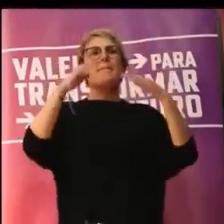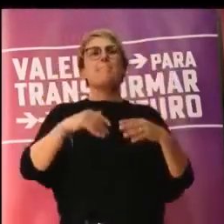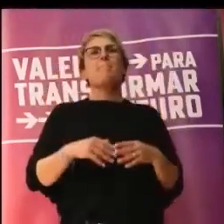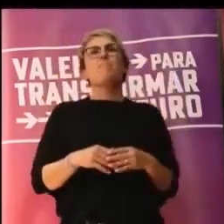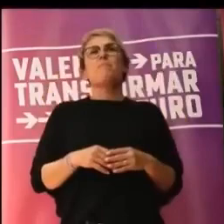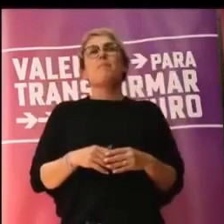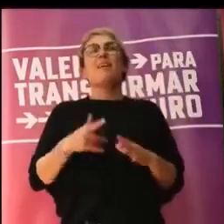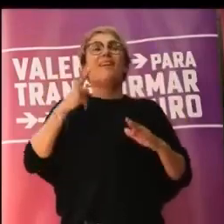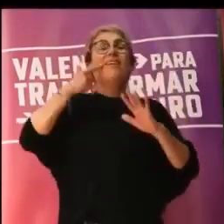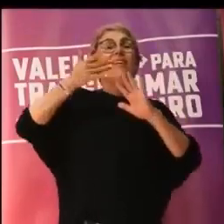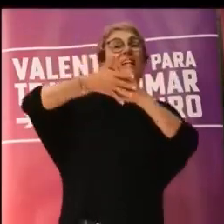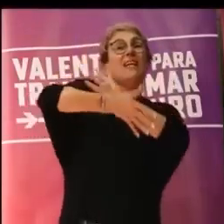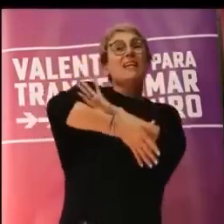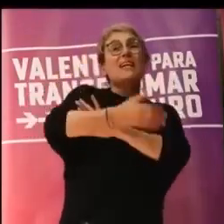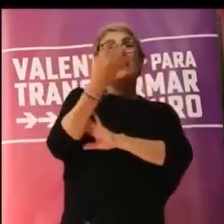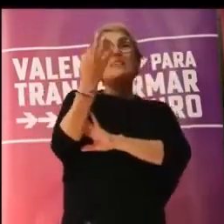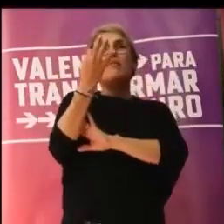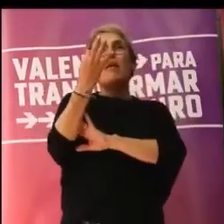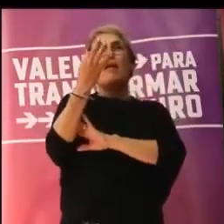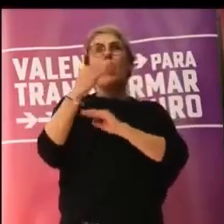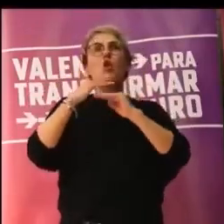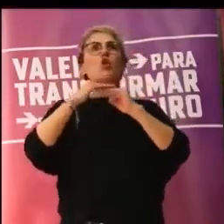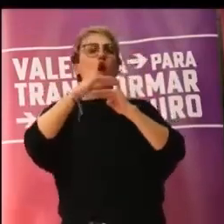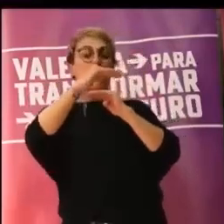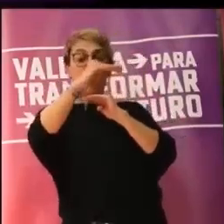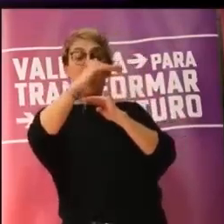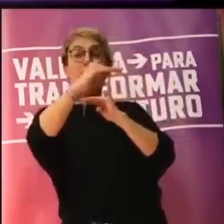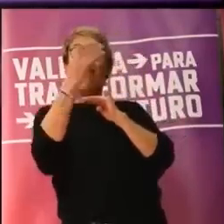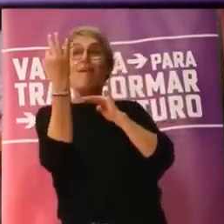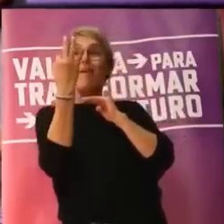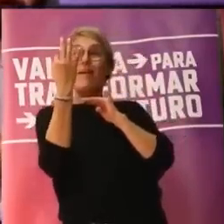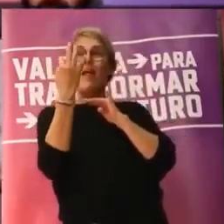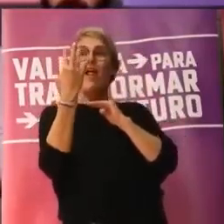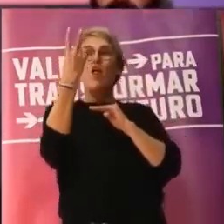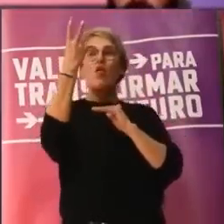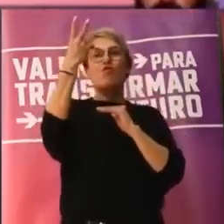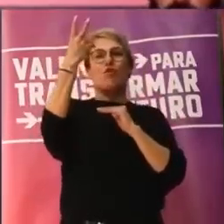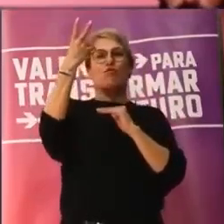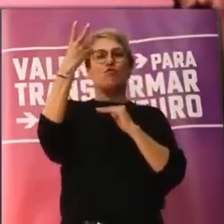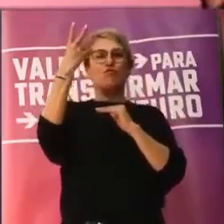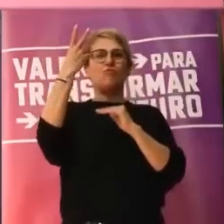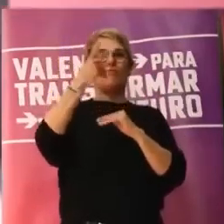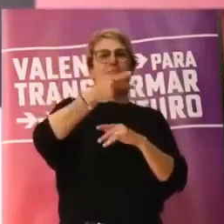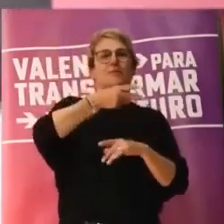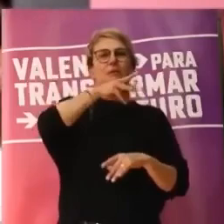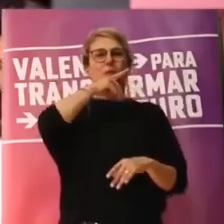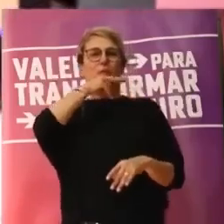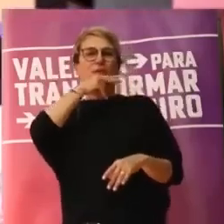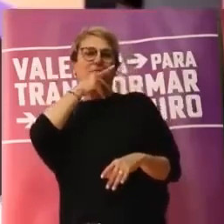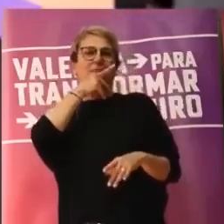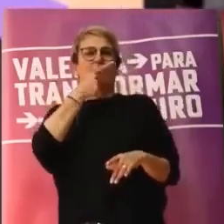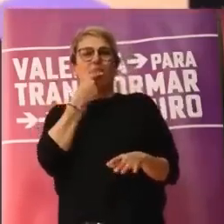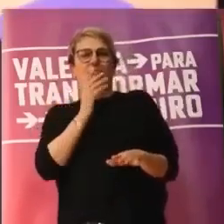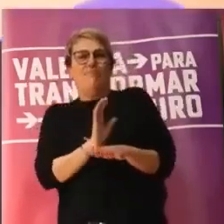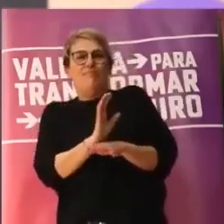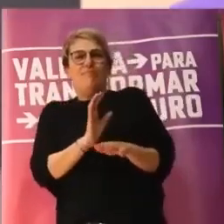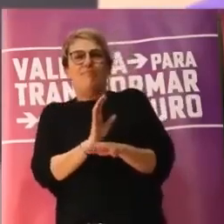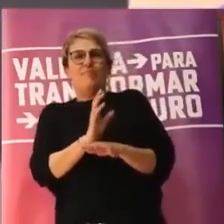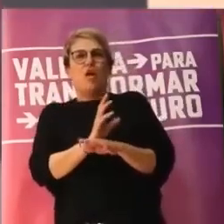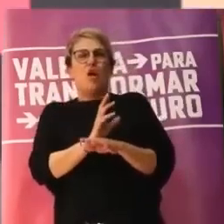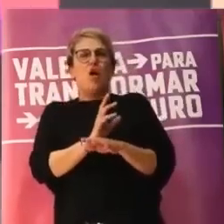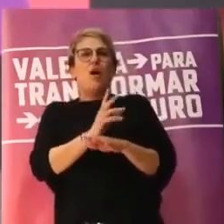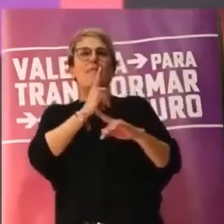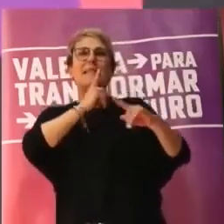¿Qué es lo que significa que se normalice que dos humoristas fachas se rían de la orientación